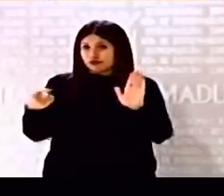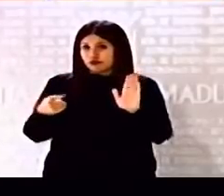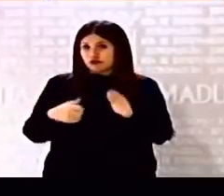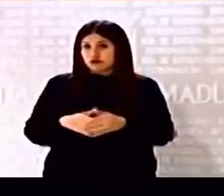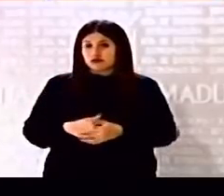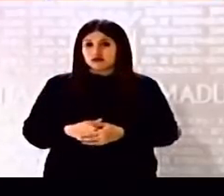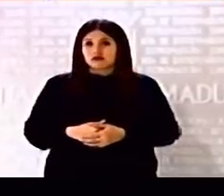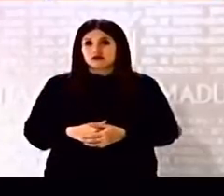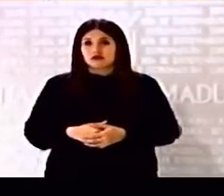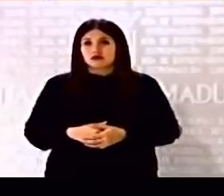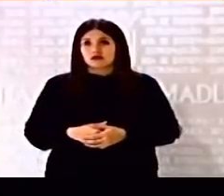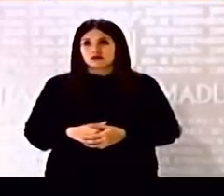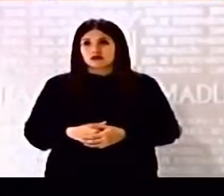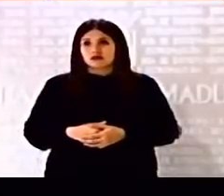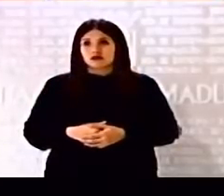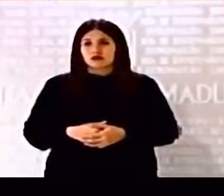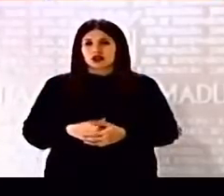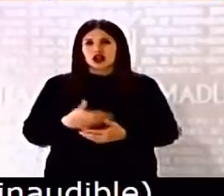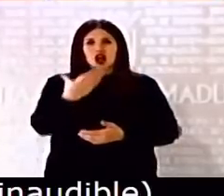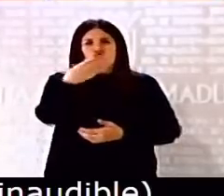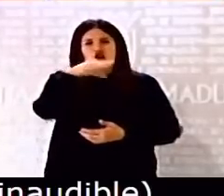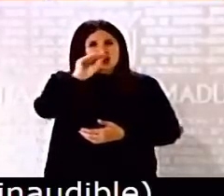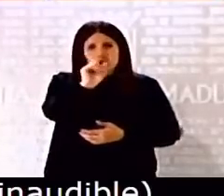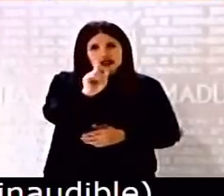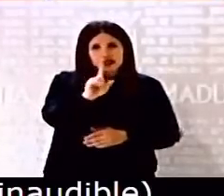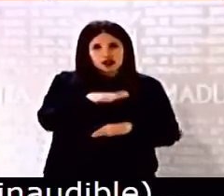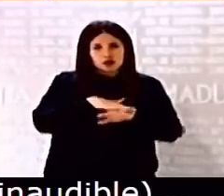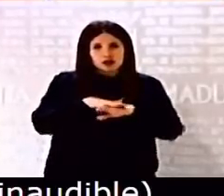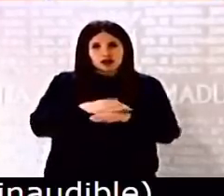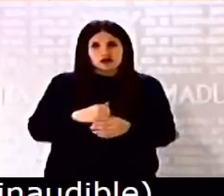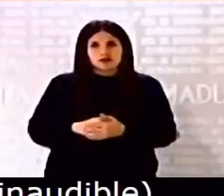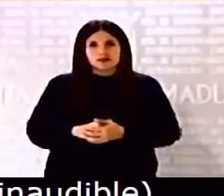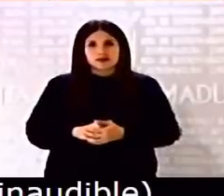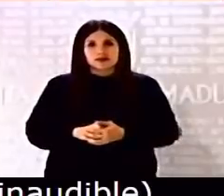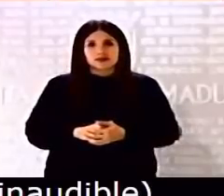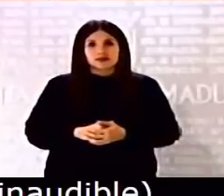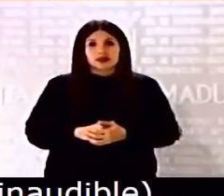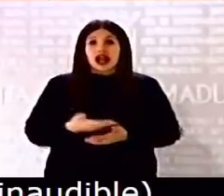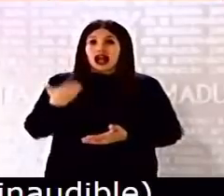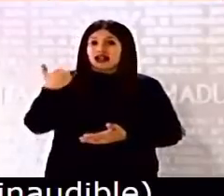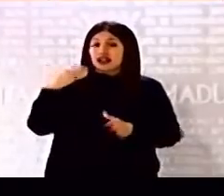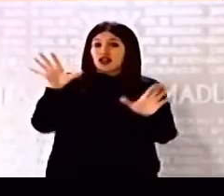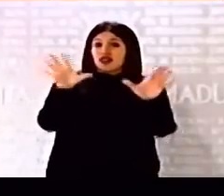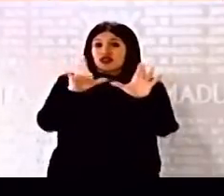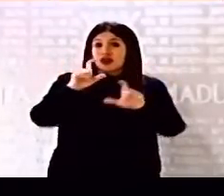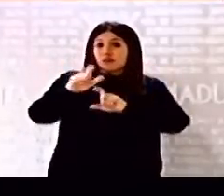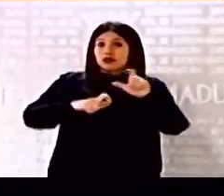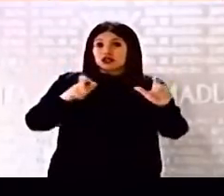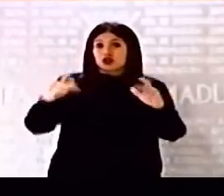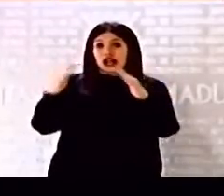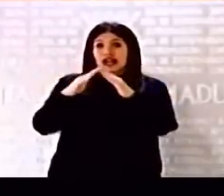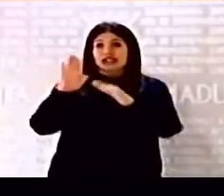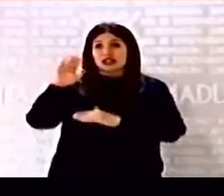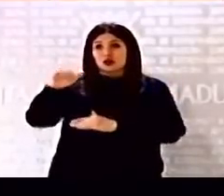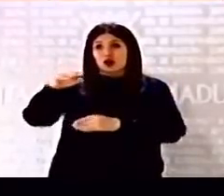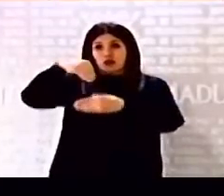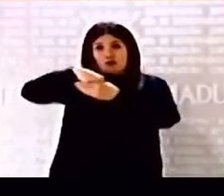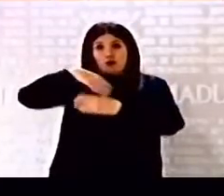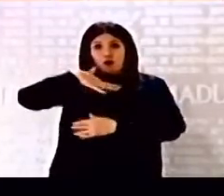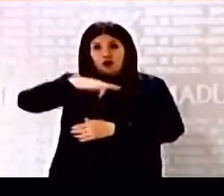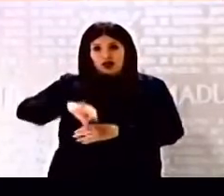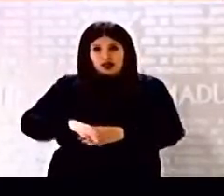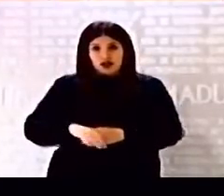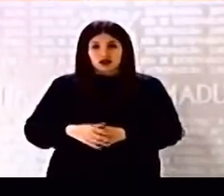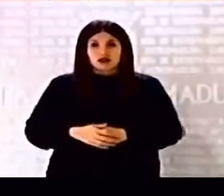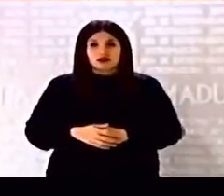hablando? No le he entendido la pregunta, discúlpeme. Pues hasta ahora 10 personas podrían estar en una casa rural. Sí, esa